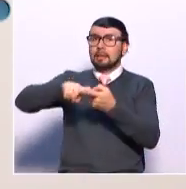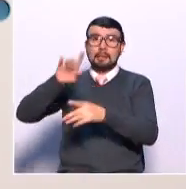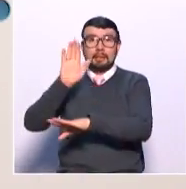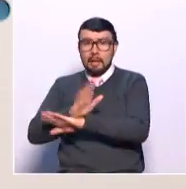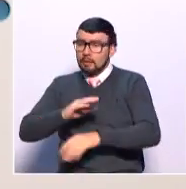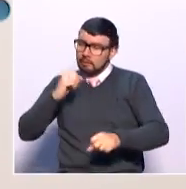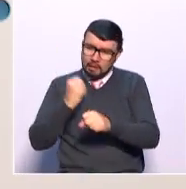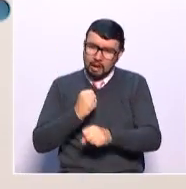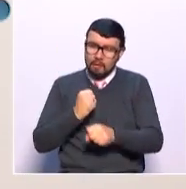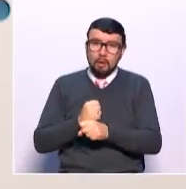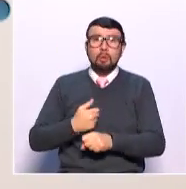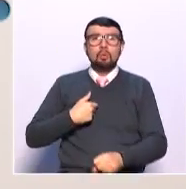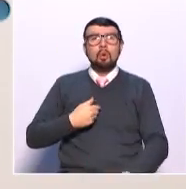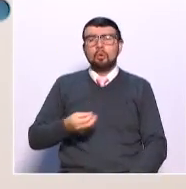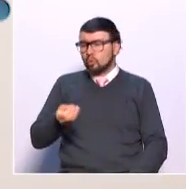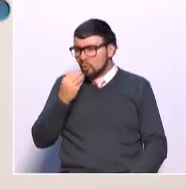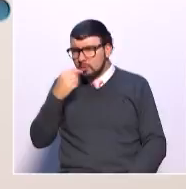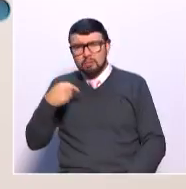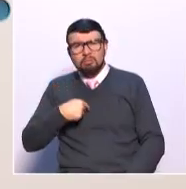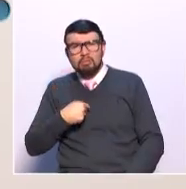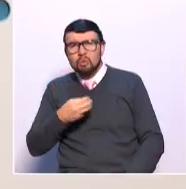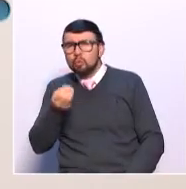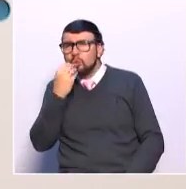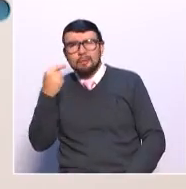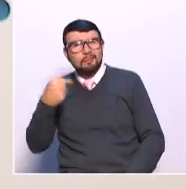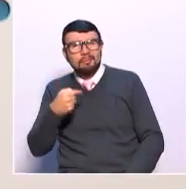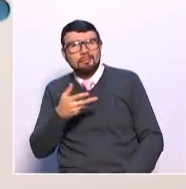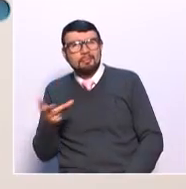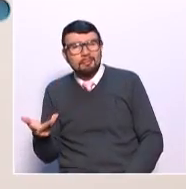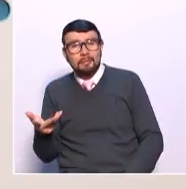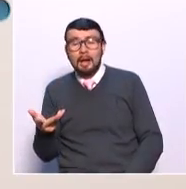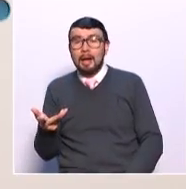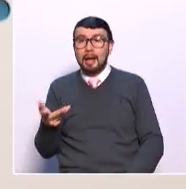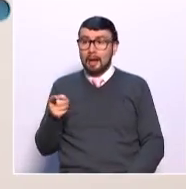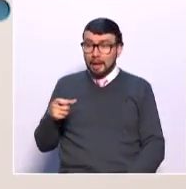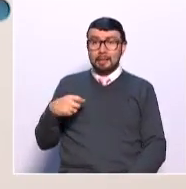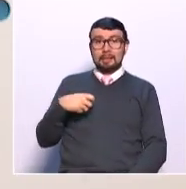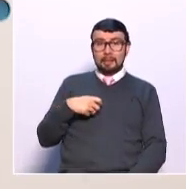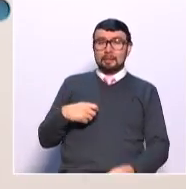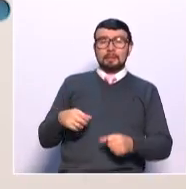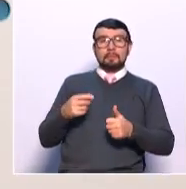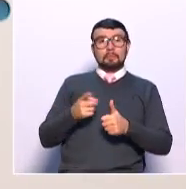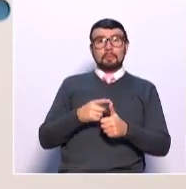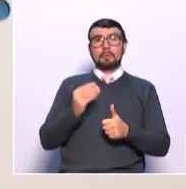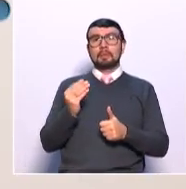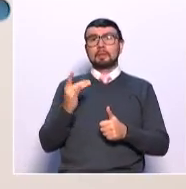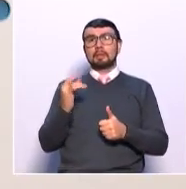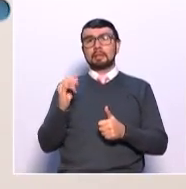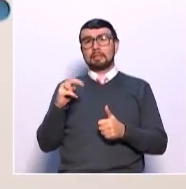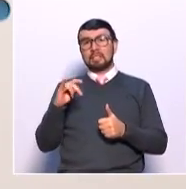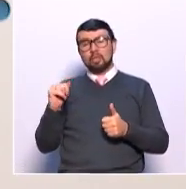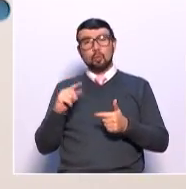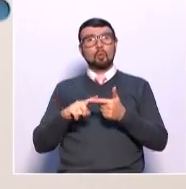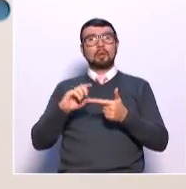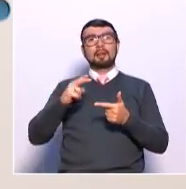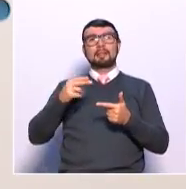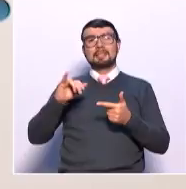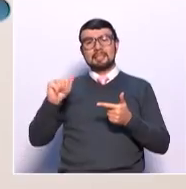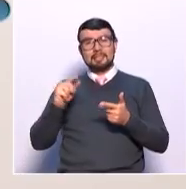yo le doy amigo el cuerpo un sustituto nutricional que tiene una base de quinua con chía